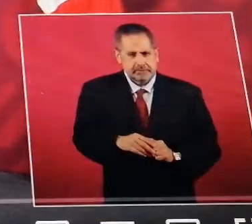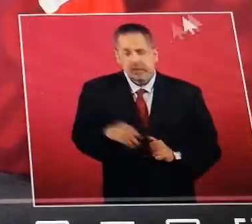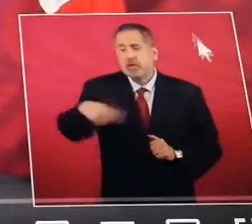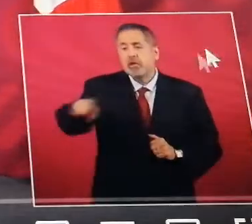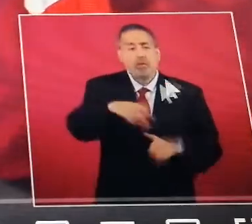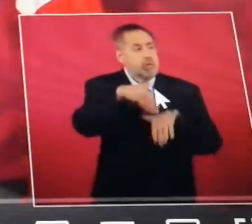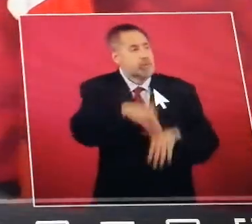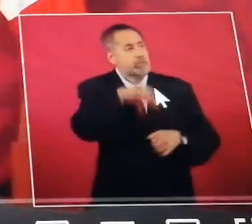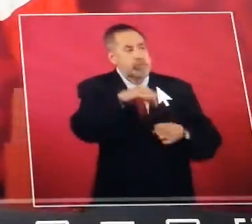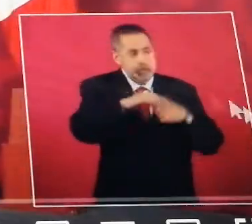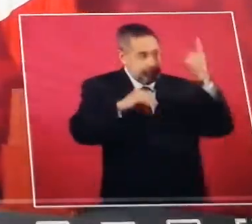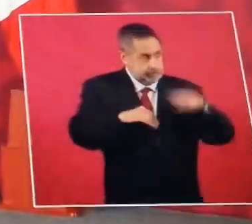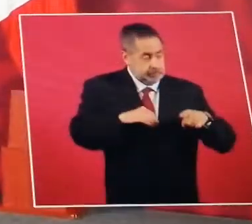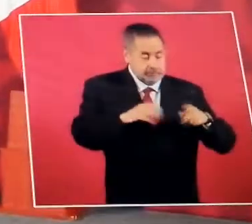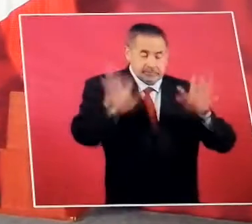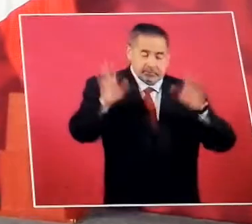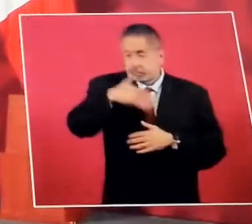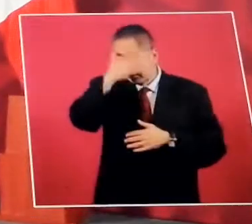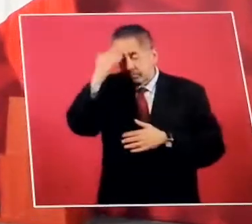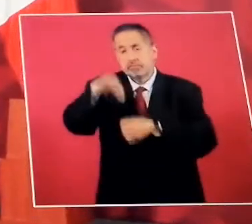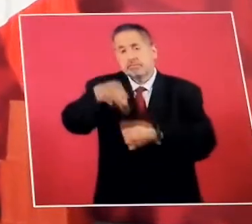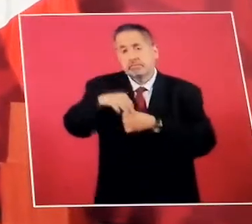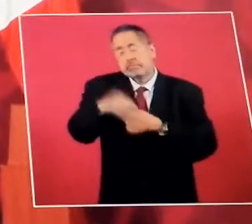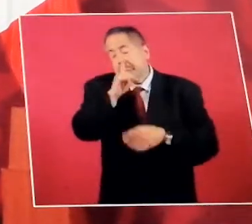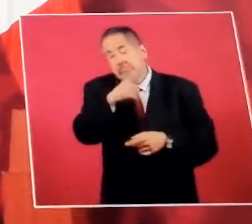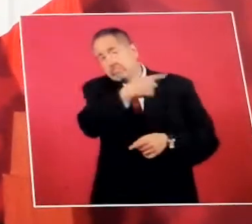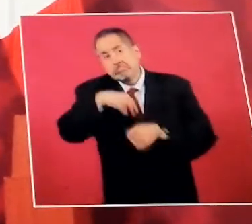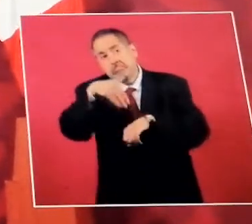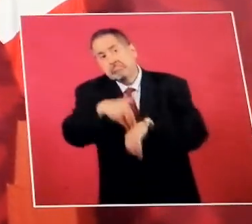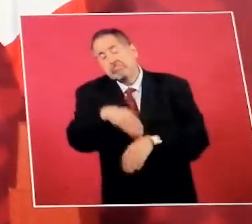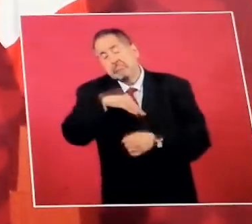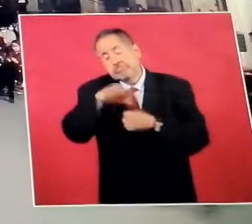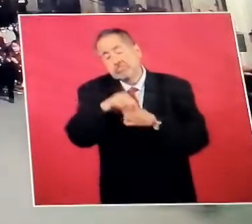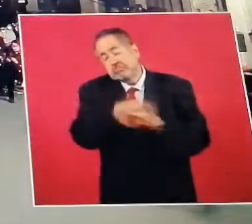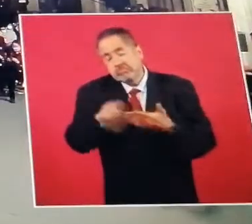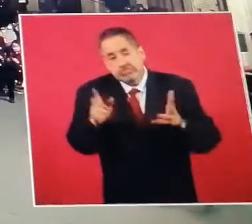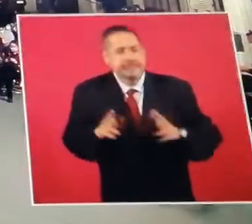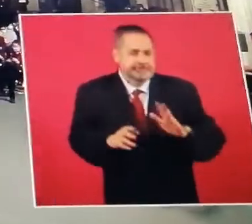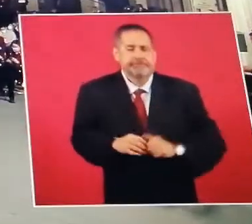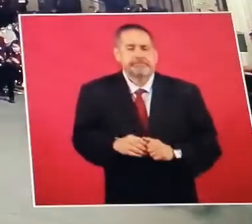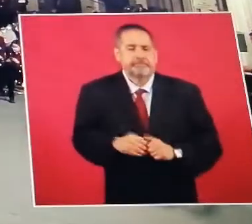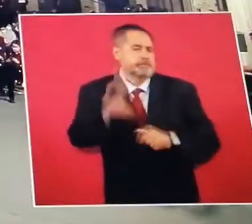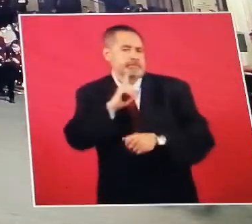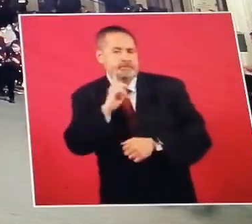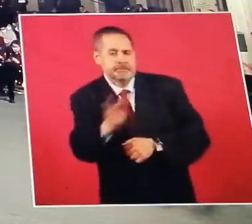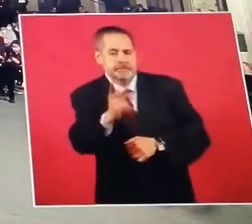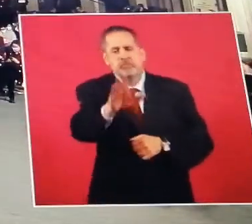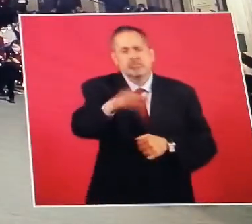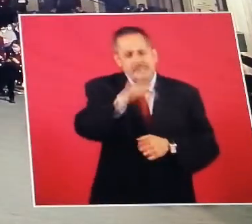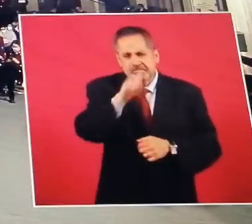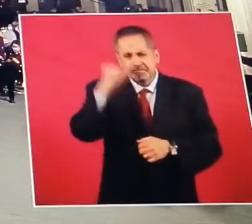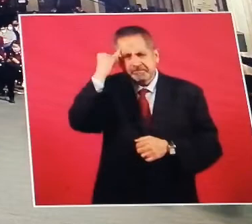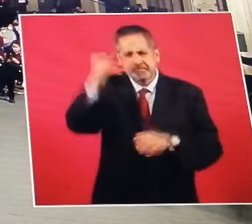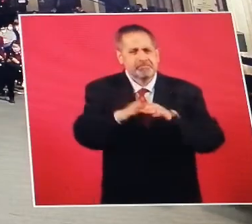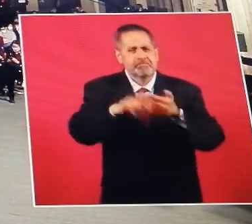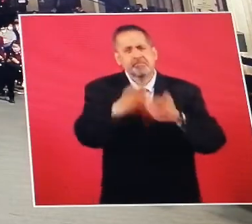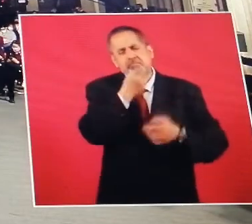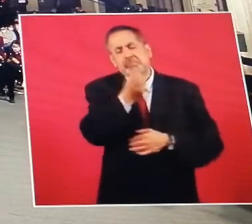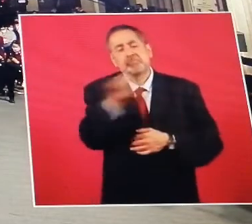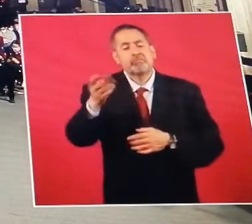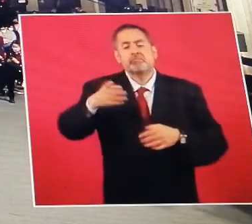votar porque hay consigna política. Justo sobre ese aspecto, la parte de la oposición, de las críticas que se está teniendo, es que mencionan